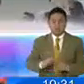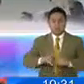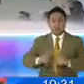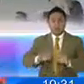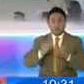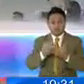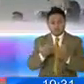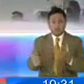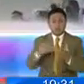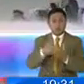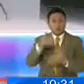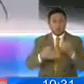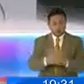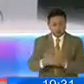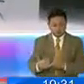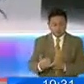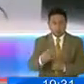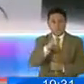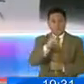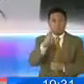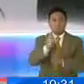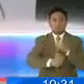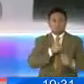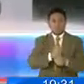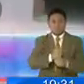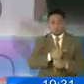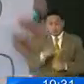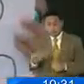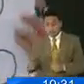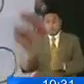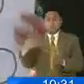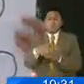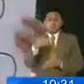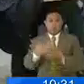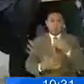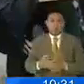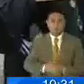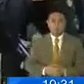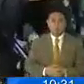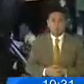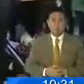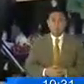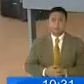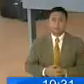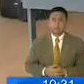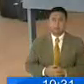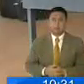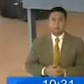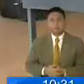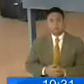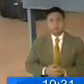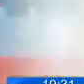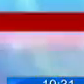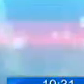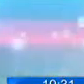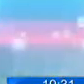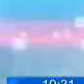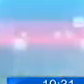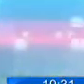fue condenado a 22 años y ahora busca apelar esta sentencia. En Quito informó Andrea Valareso.